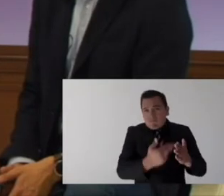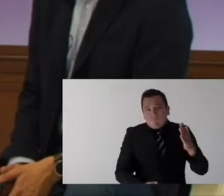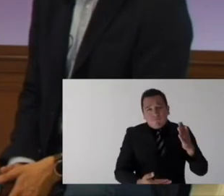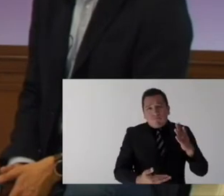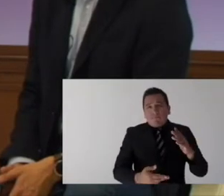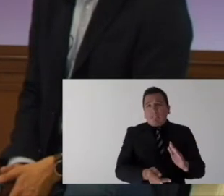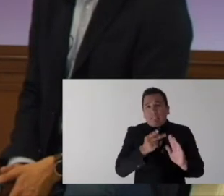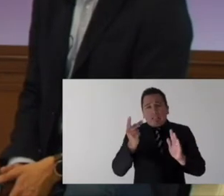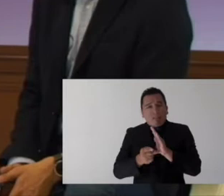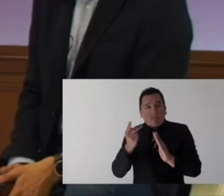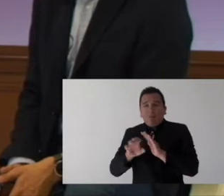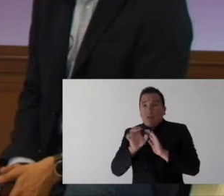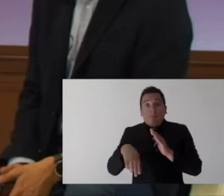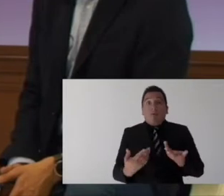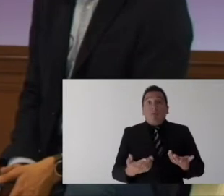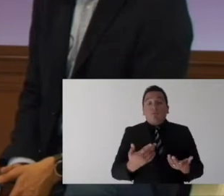país, que no entregan